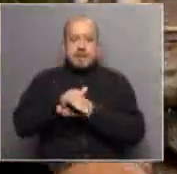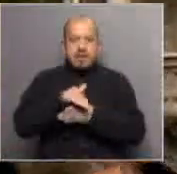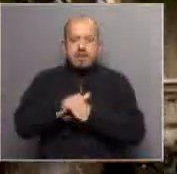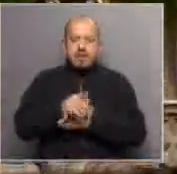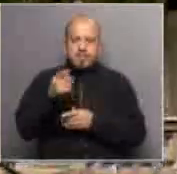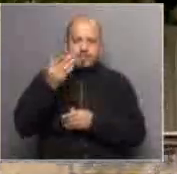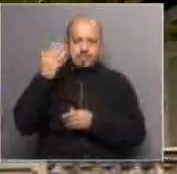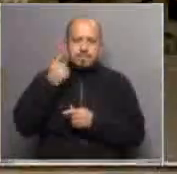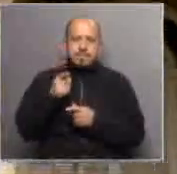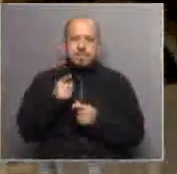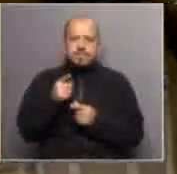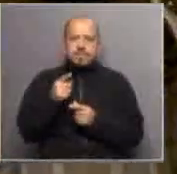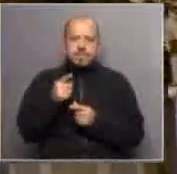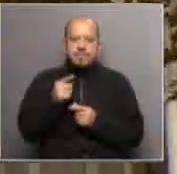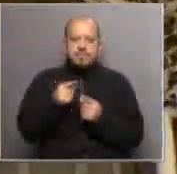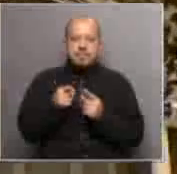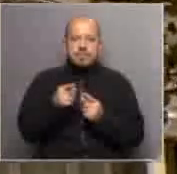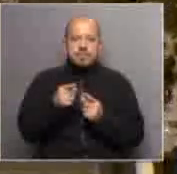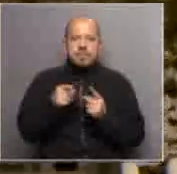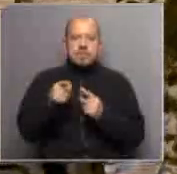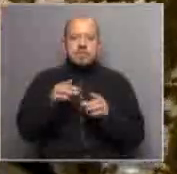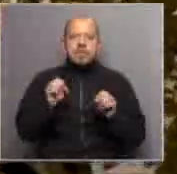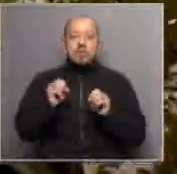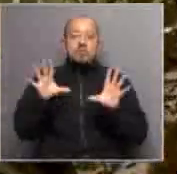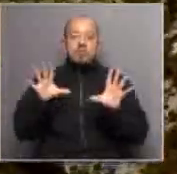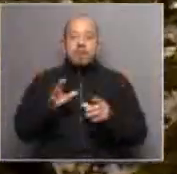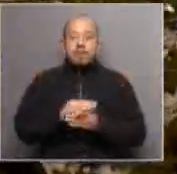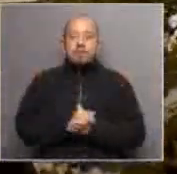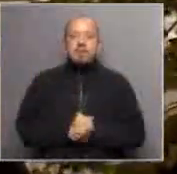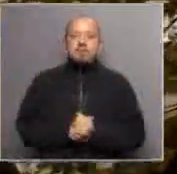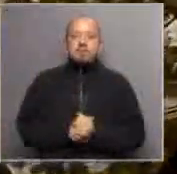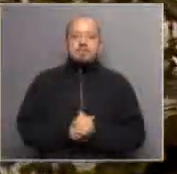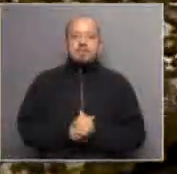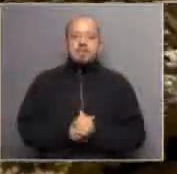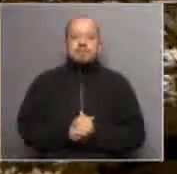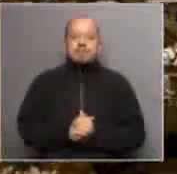fue a las 7 de la tarde, y tuvieron que poner amplificación.